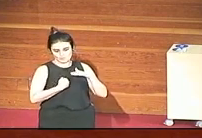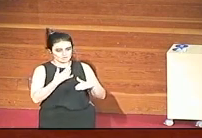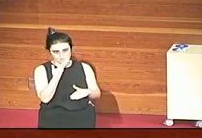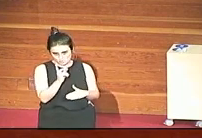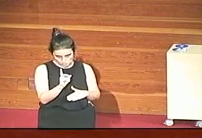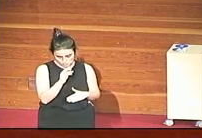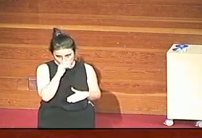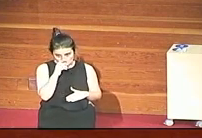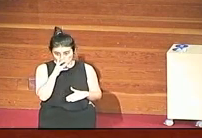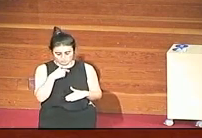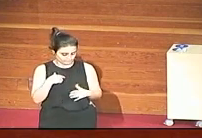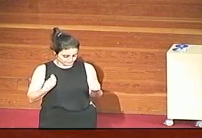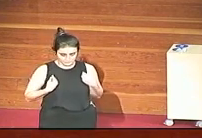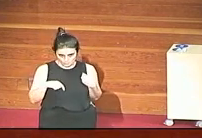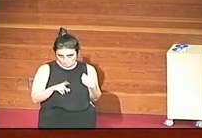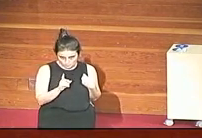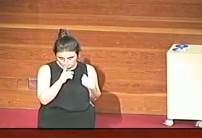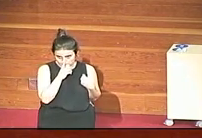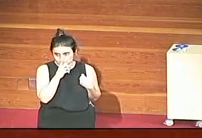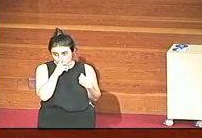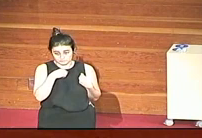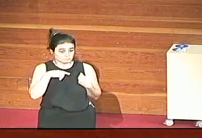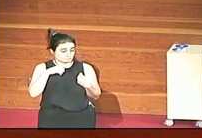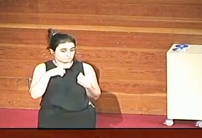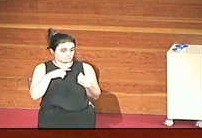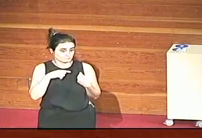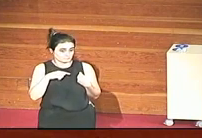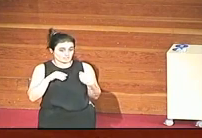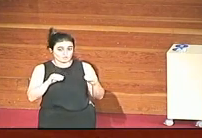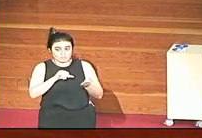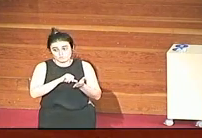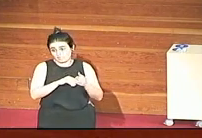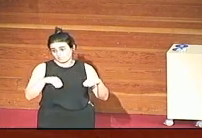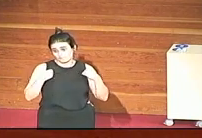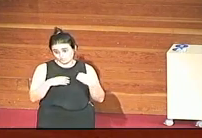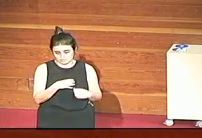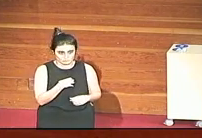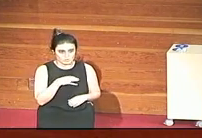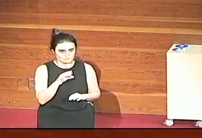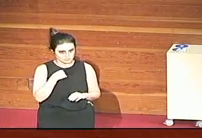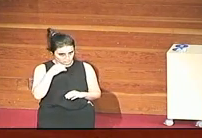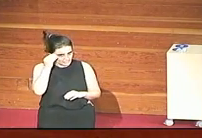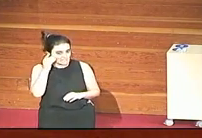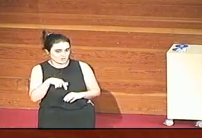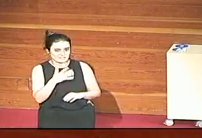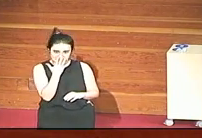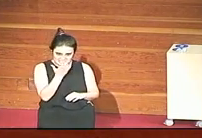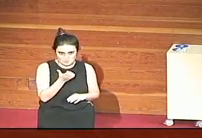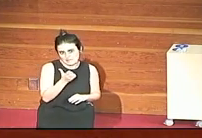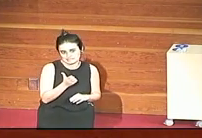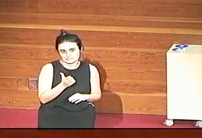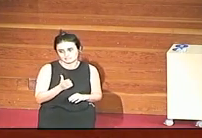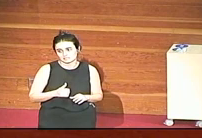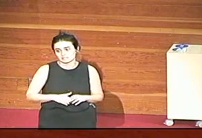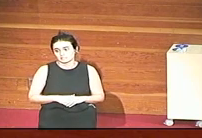no oigo aquí no he podido disfrutar de su ciudad pero creo que si se lo toman más en serio yo